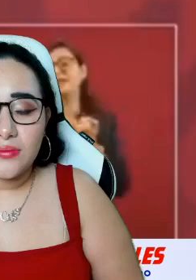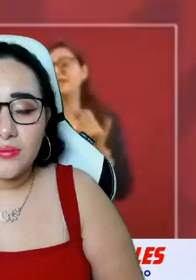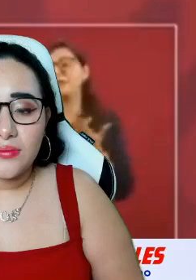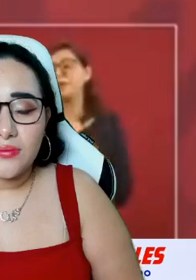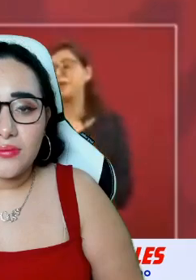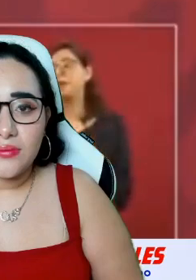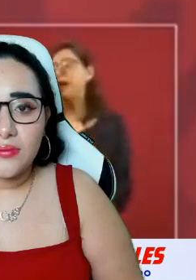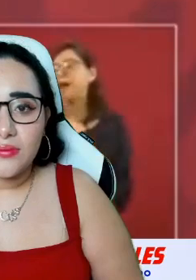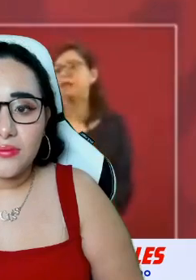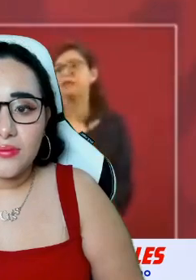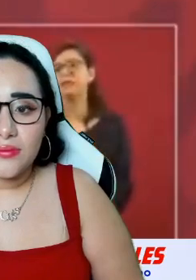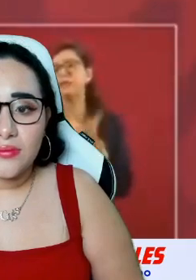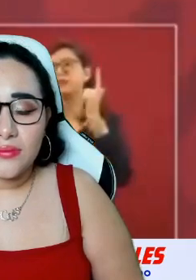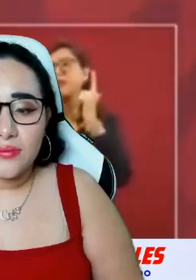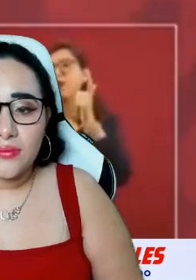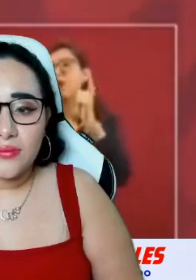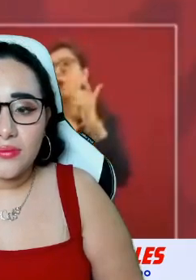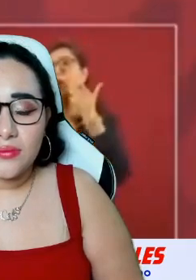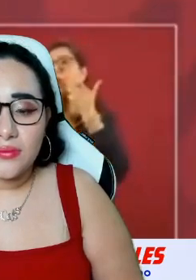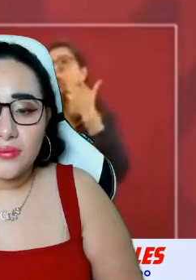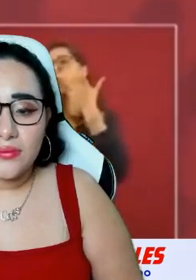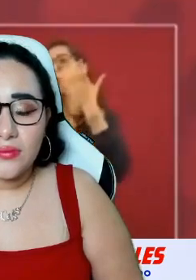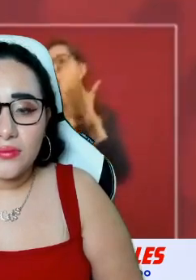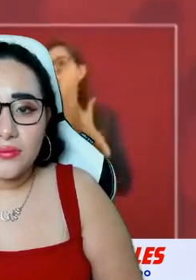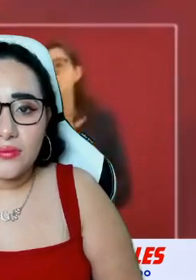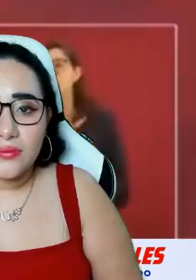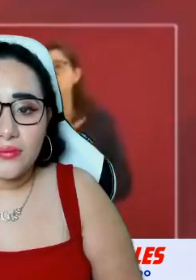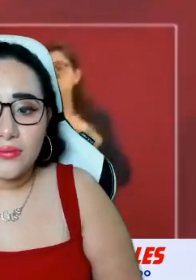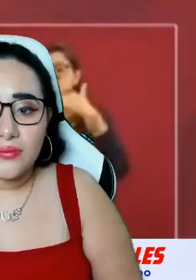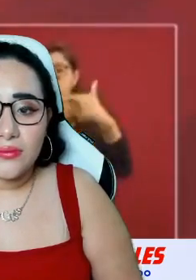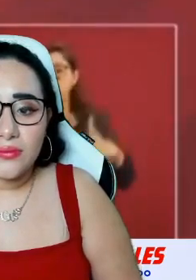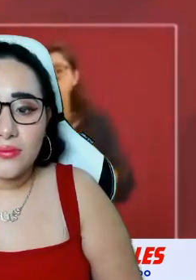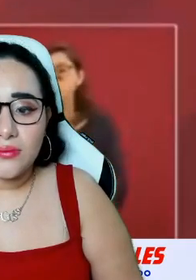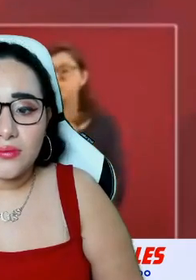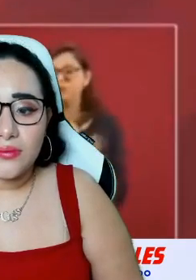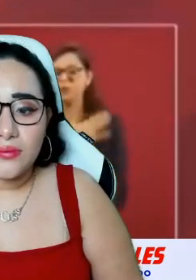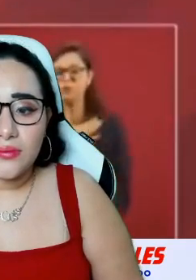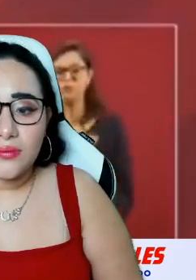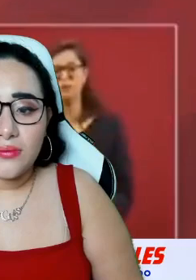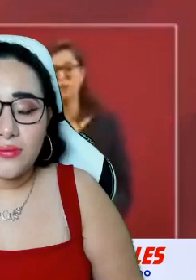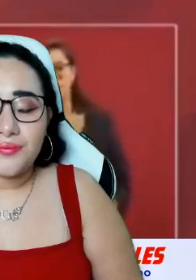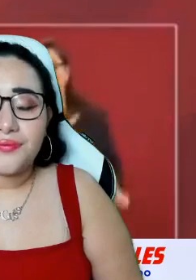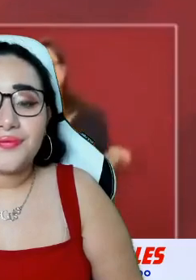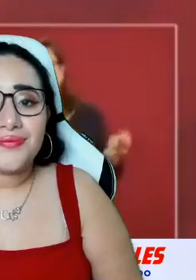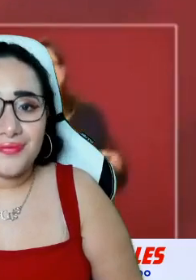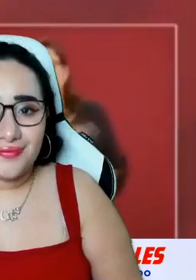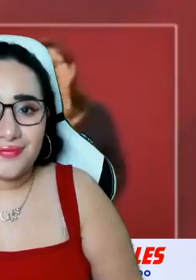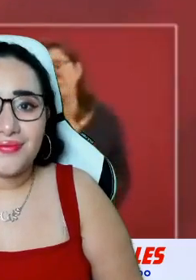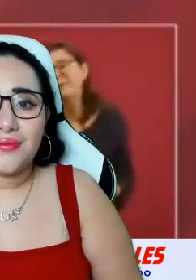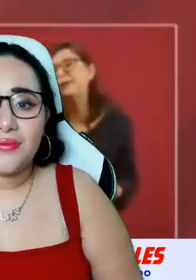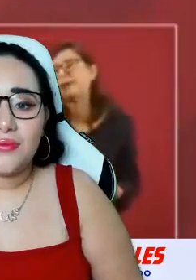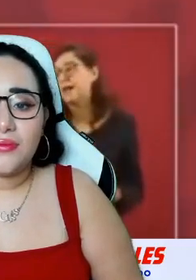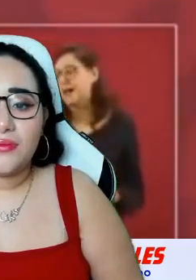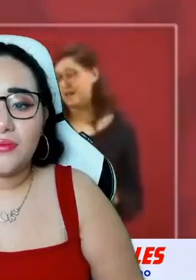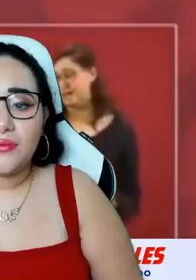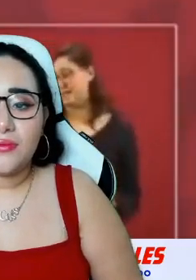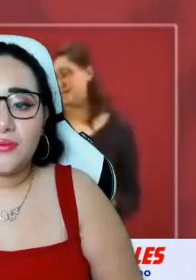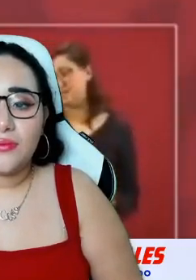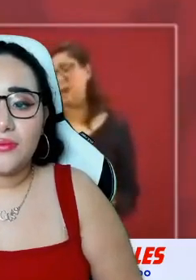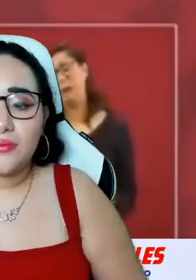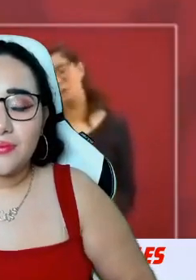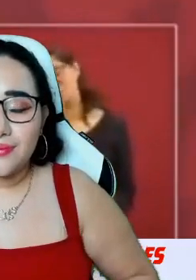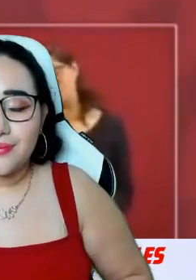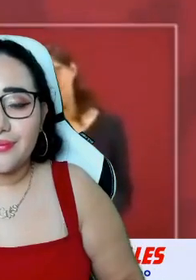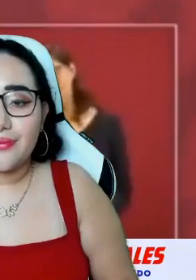corrupción de injusticias de privilegios entonces es